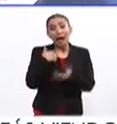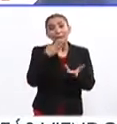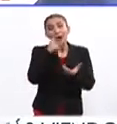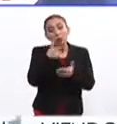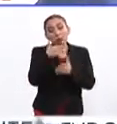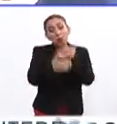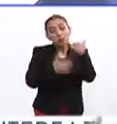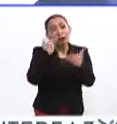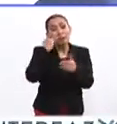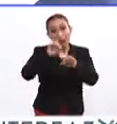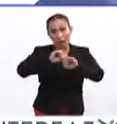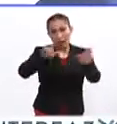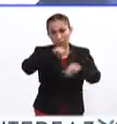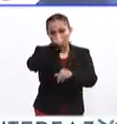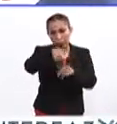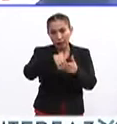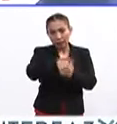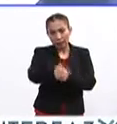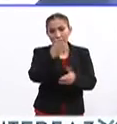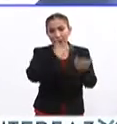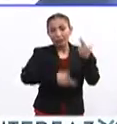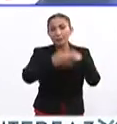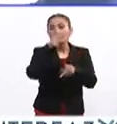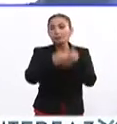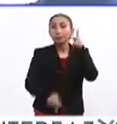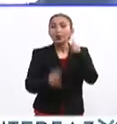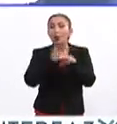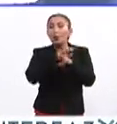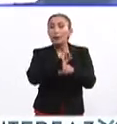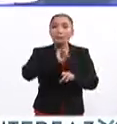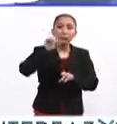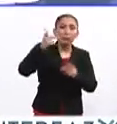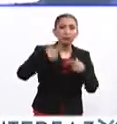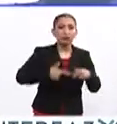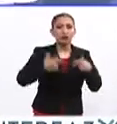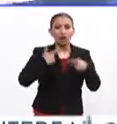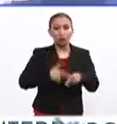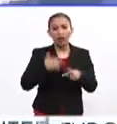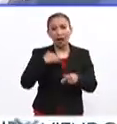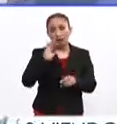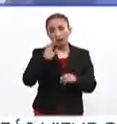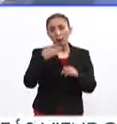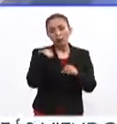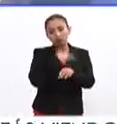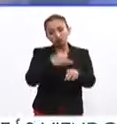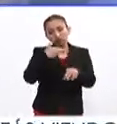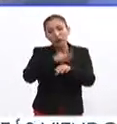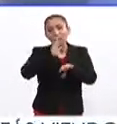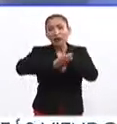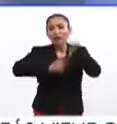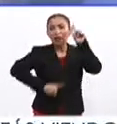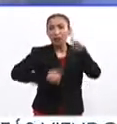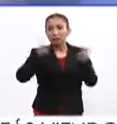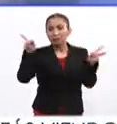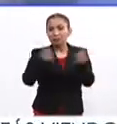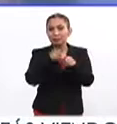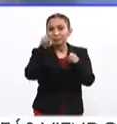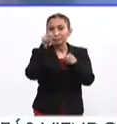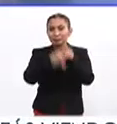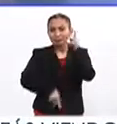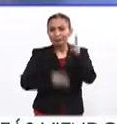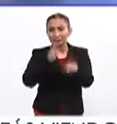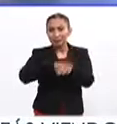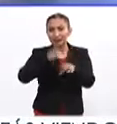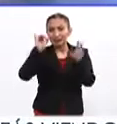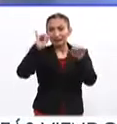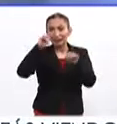mejoras. Vamos a esclarecer esto cuando regresemos del corte con un especialista que precisamente va a resolvernos más dudas. Vamos a hacer una breve pausa, regresamos